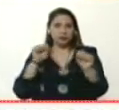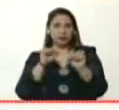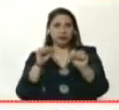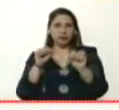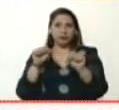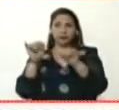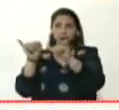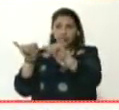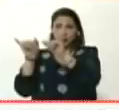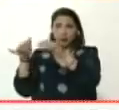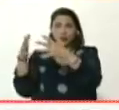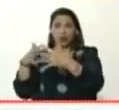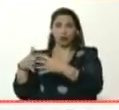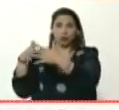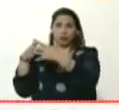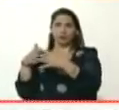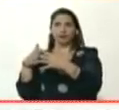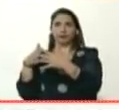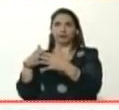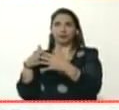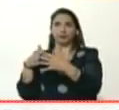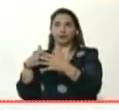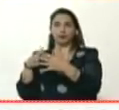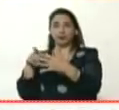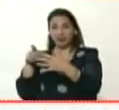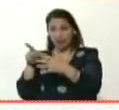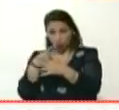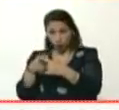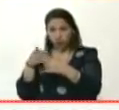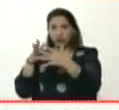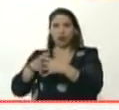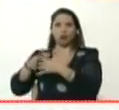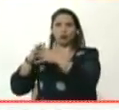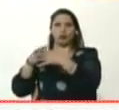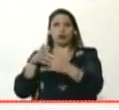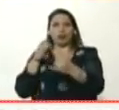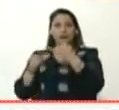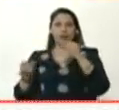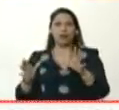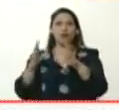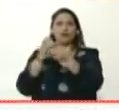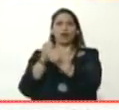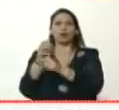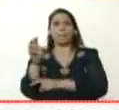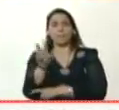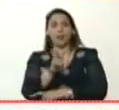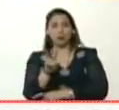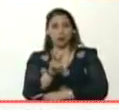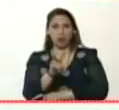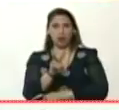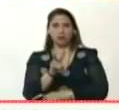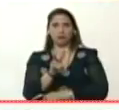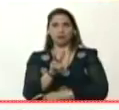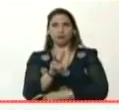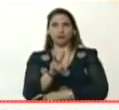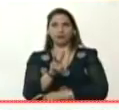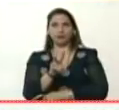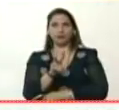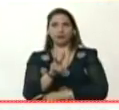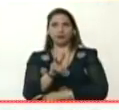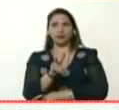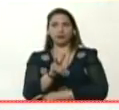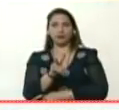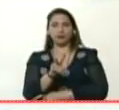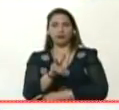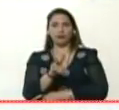mismos. Y Estados Unidos termina confiando en Venezuela, en los seres más